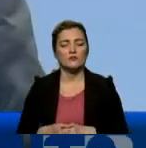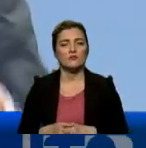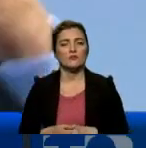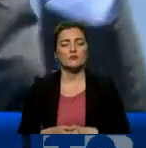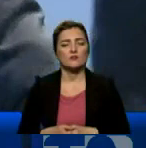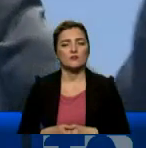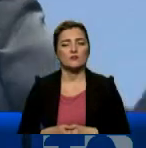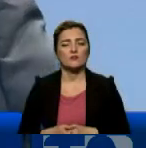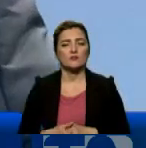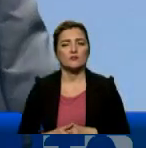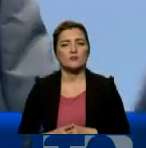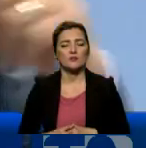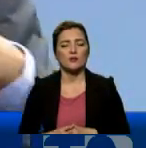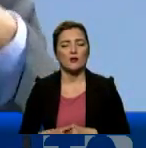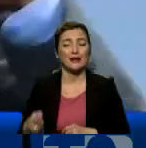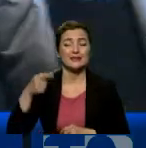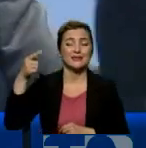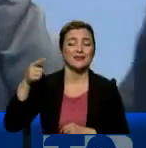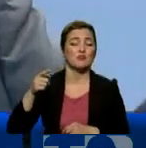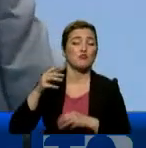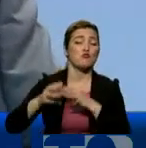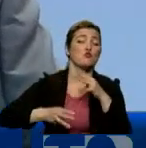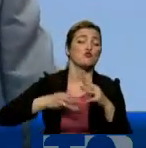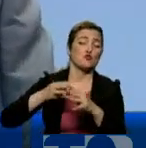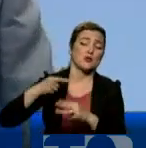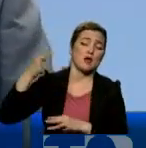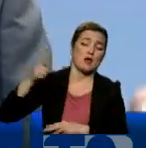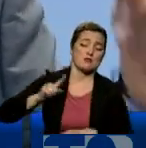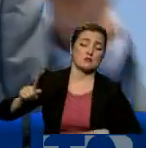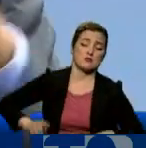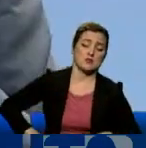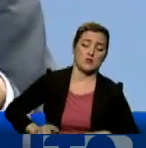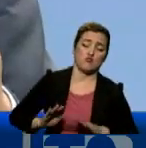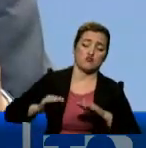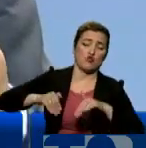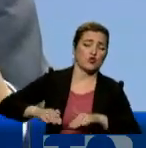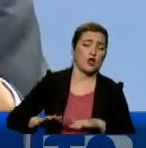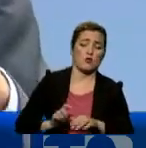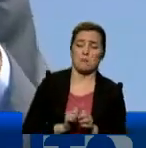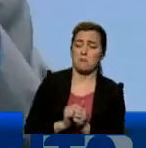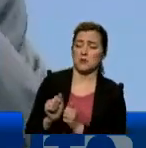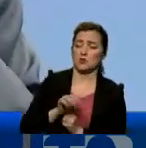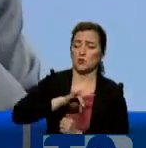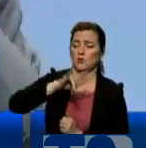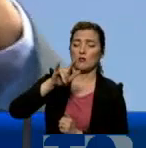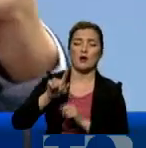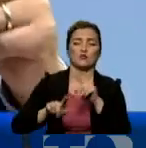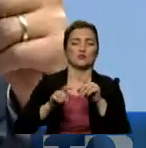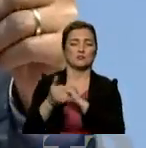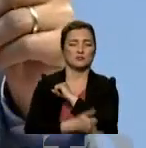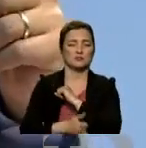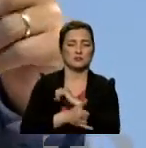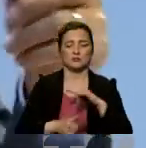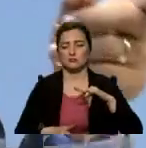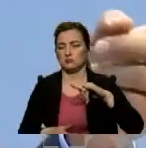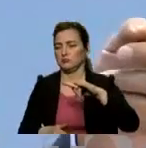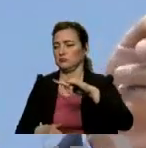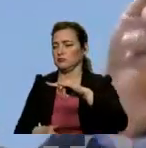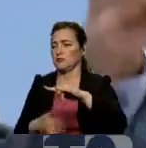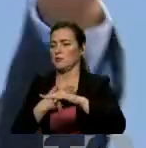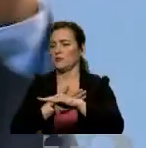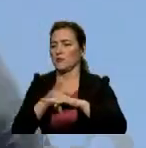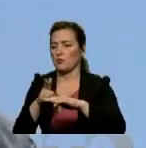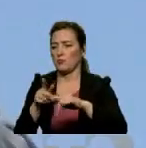Pensemos que es en el otro lado del mundo, que hay que cruzar el océano, que hay varios países que no permiten el paso de aeronaves que